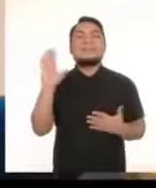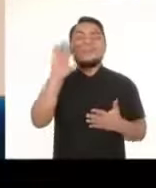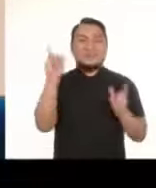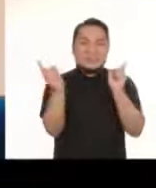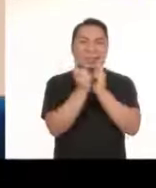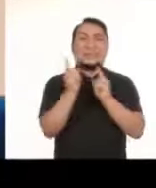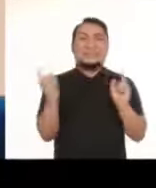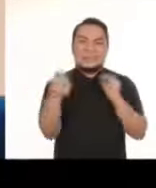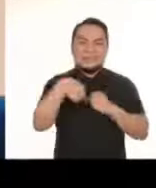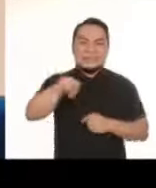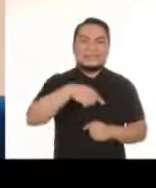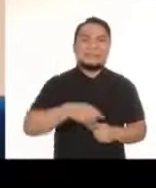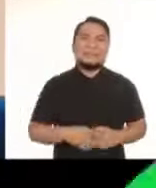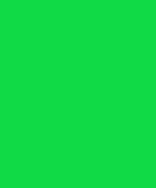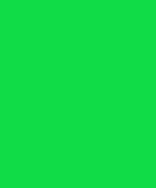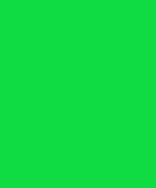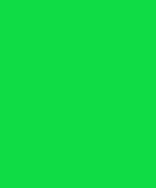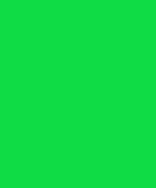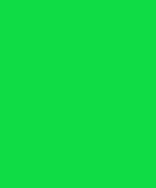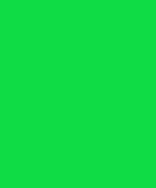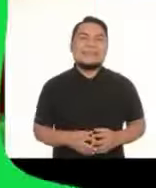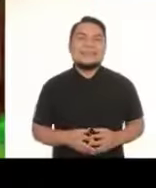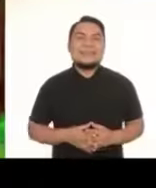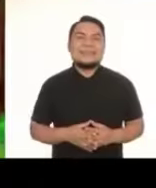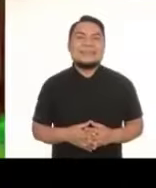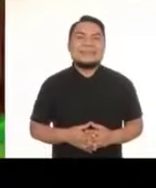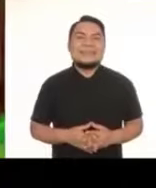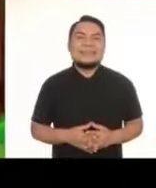próxima, Tupananchicama!